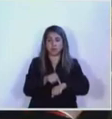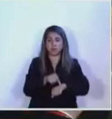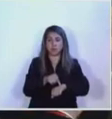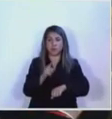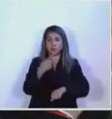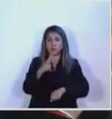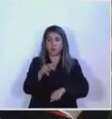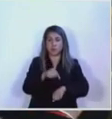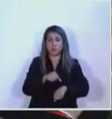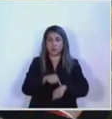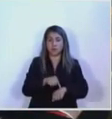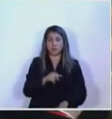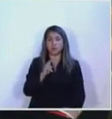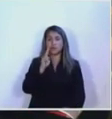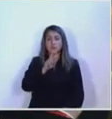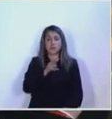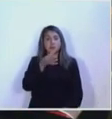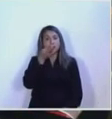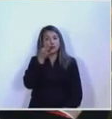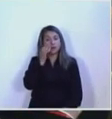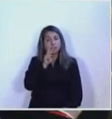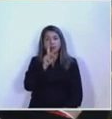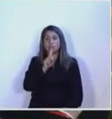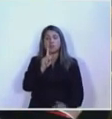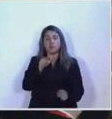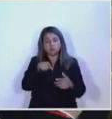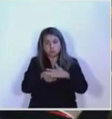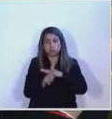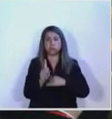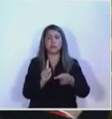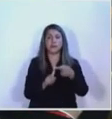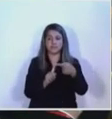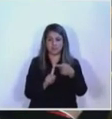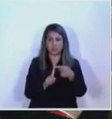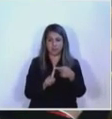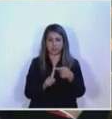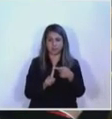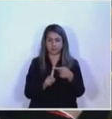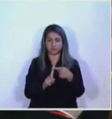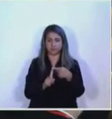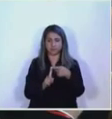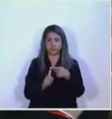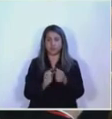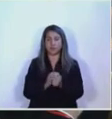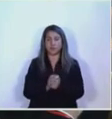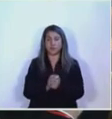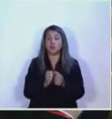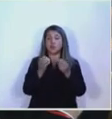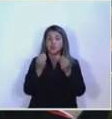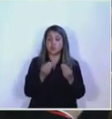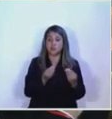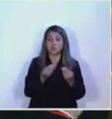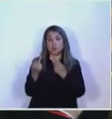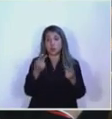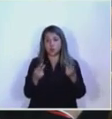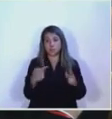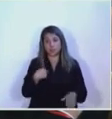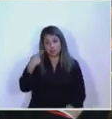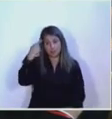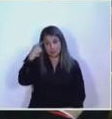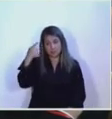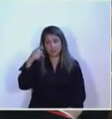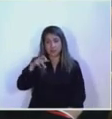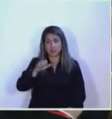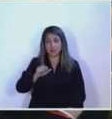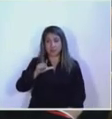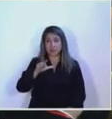No es tiempo de mirar desde la galería, debemos entrar a la cancha y jugar. Probablemente ustedes estaban pensando en el palco,